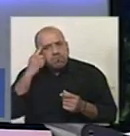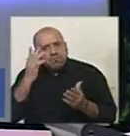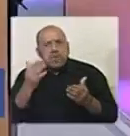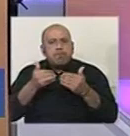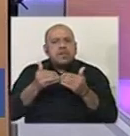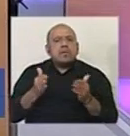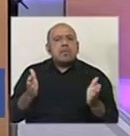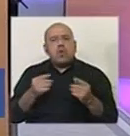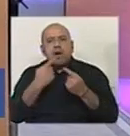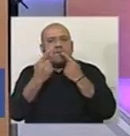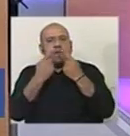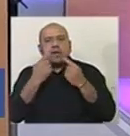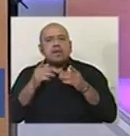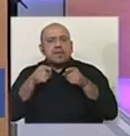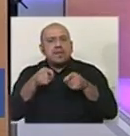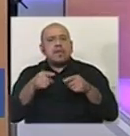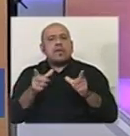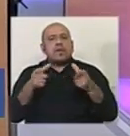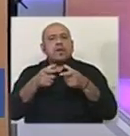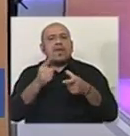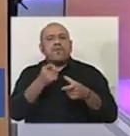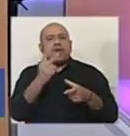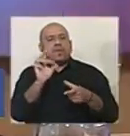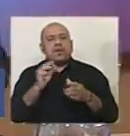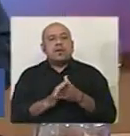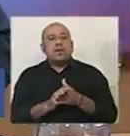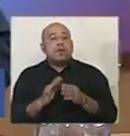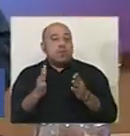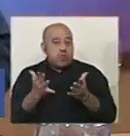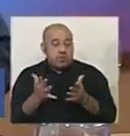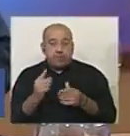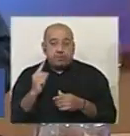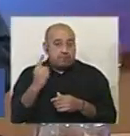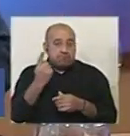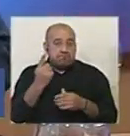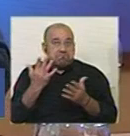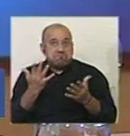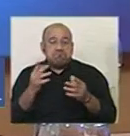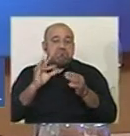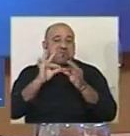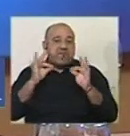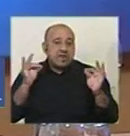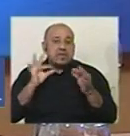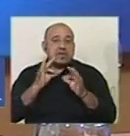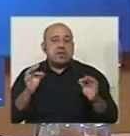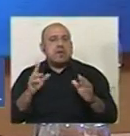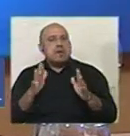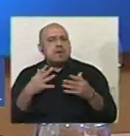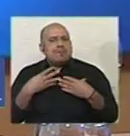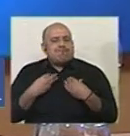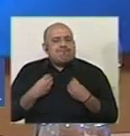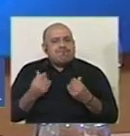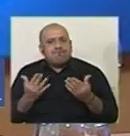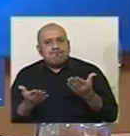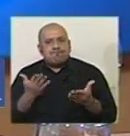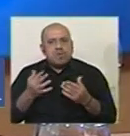de todo lo que ha generado este G20 en Argentina? Titulares más o menos que pueden ilustrar el estado de ánimo de quienes